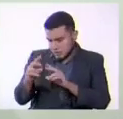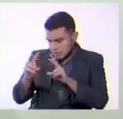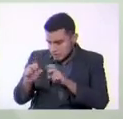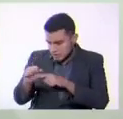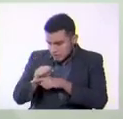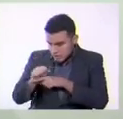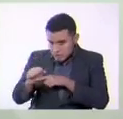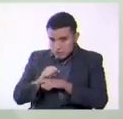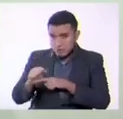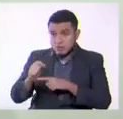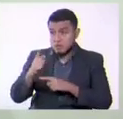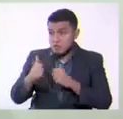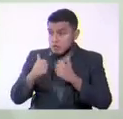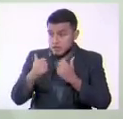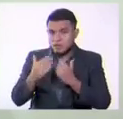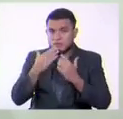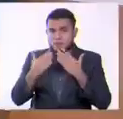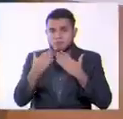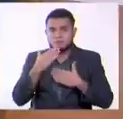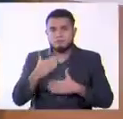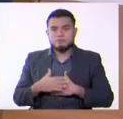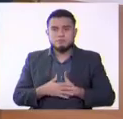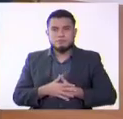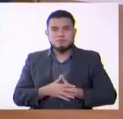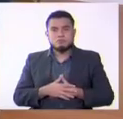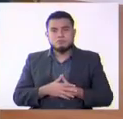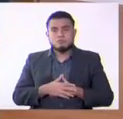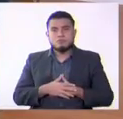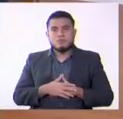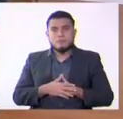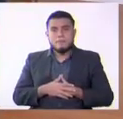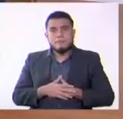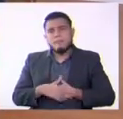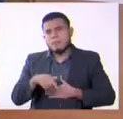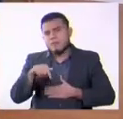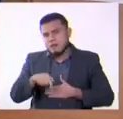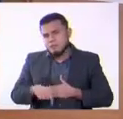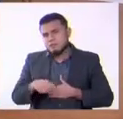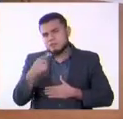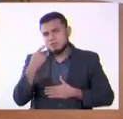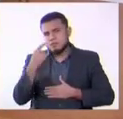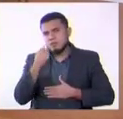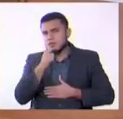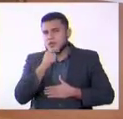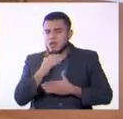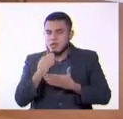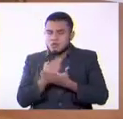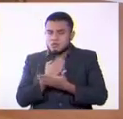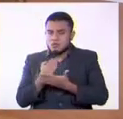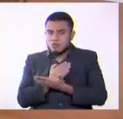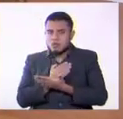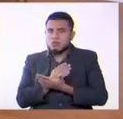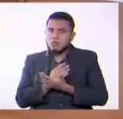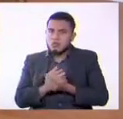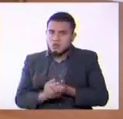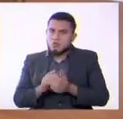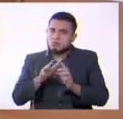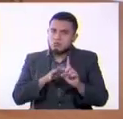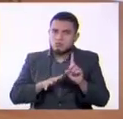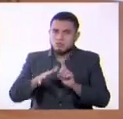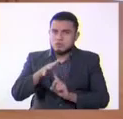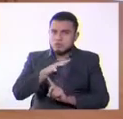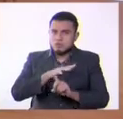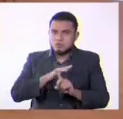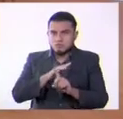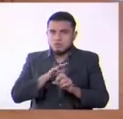usted bien decía, maestra, ahora lo vamos a hablar desde un punto distinto para hacer una comprensión total quizás del